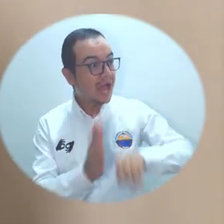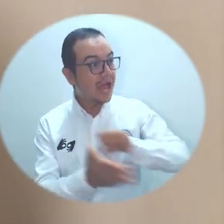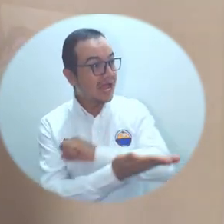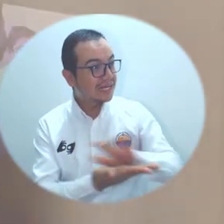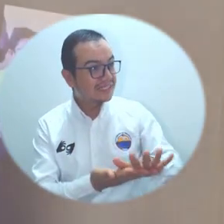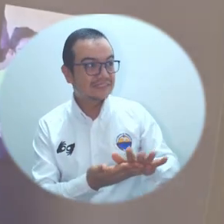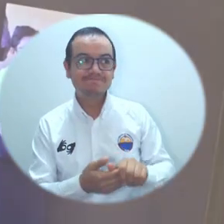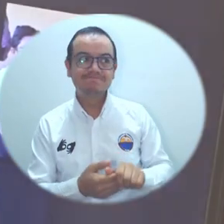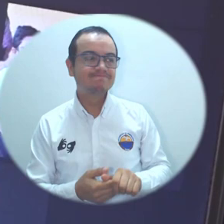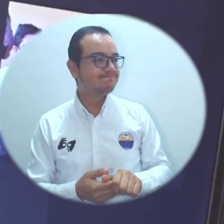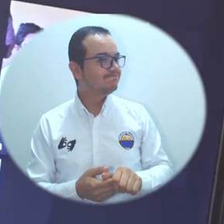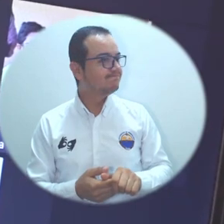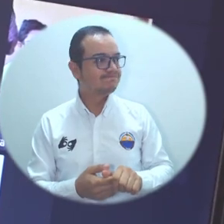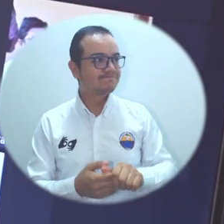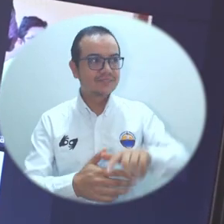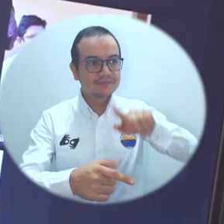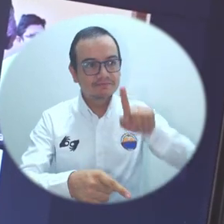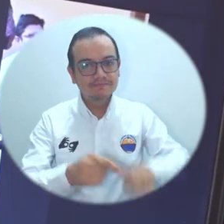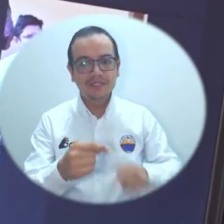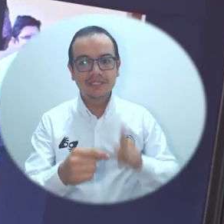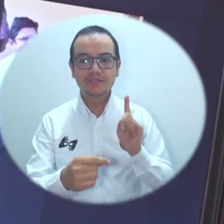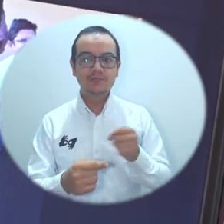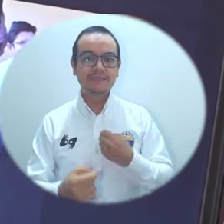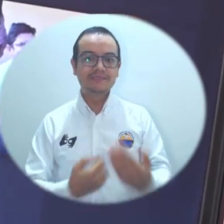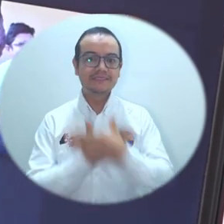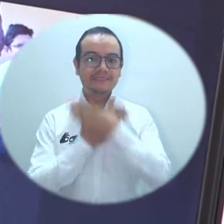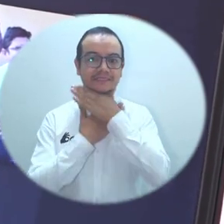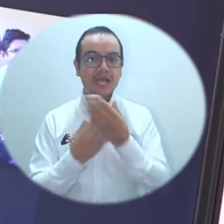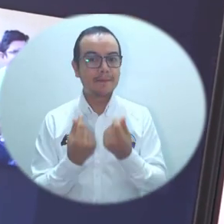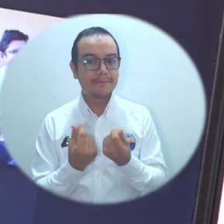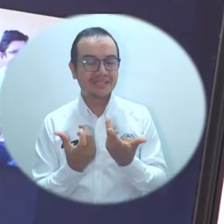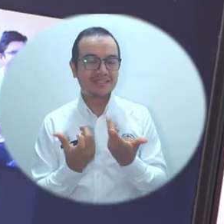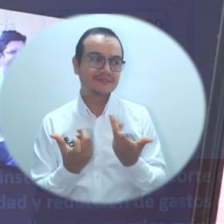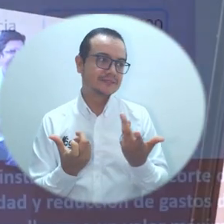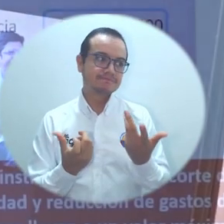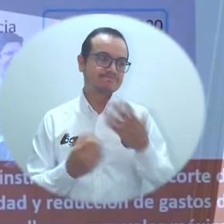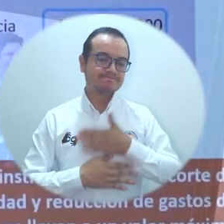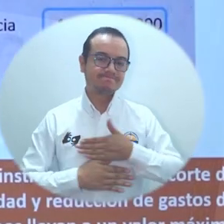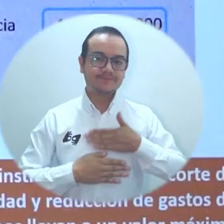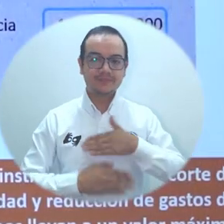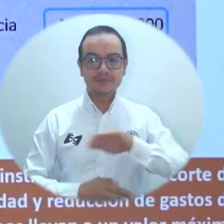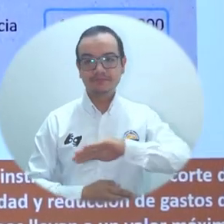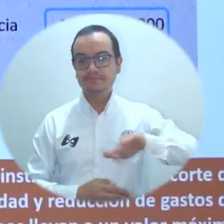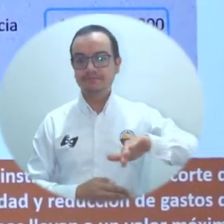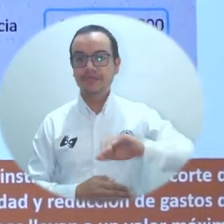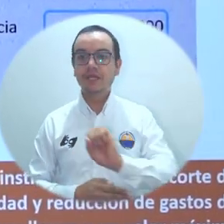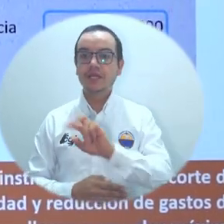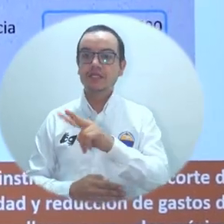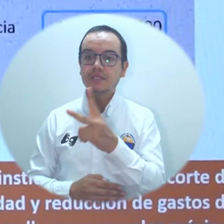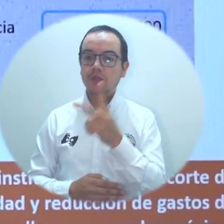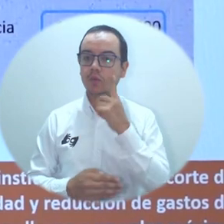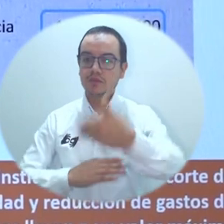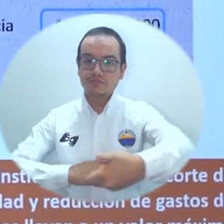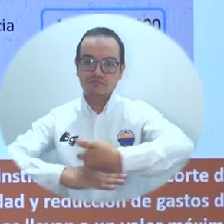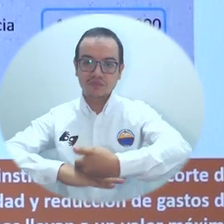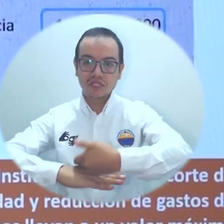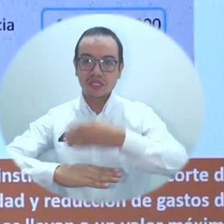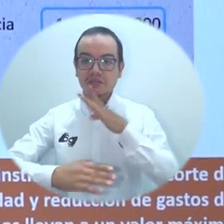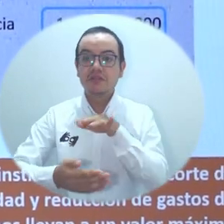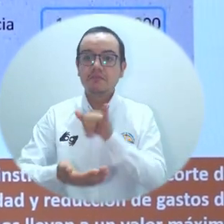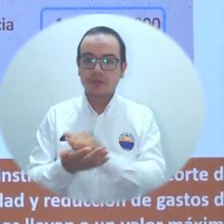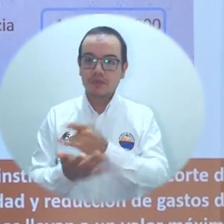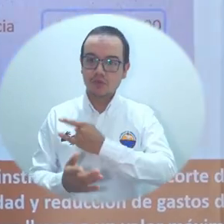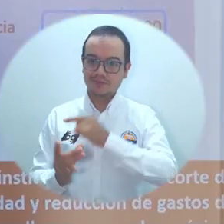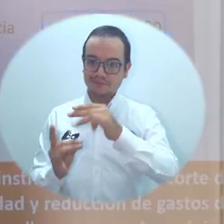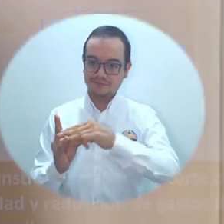por lo tanto el Consejo Superior descartó esa alternativa y se estudió la segunda propuesta, que fue la de la